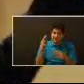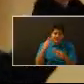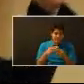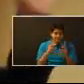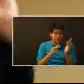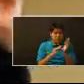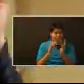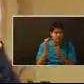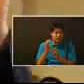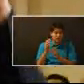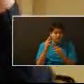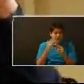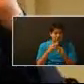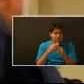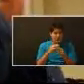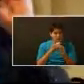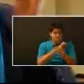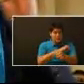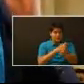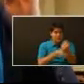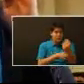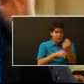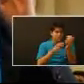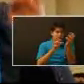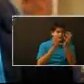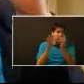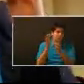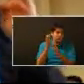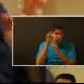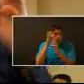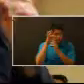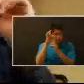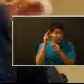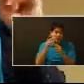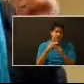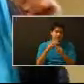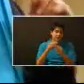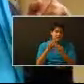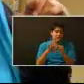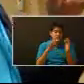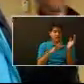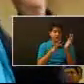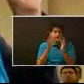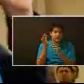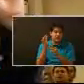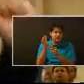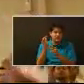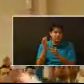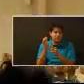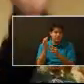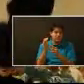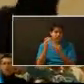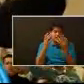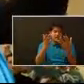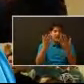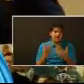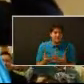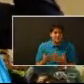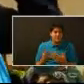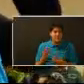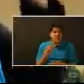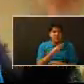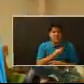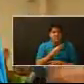el nombre poderoso de Jesús, en el nombre de Jesús, ha sido dada la